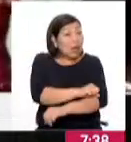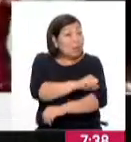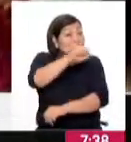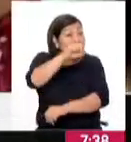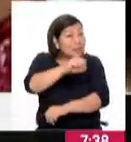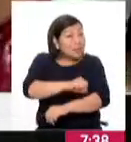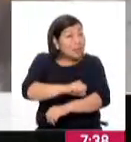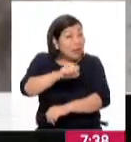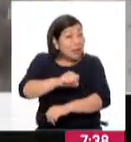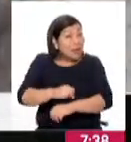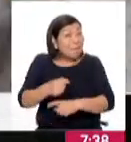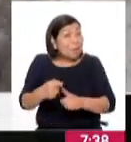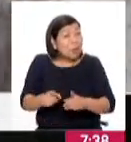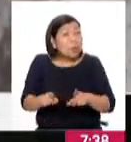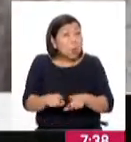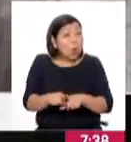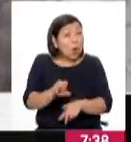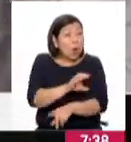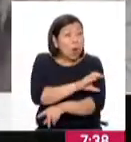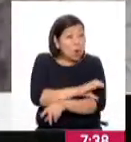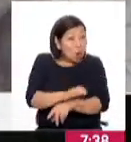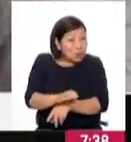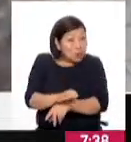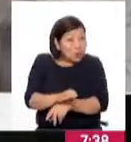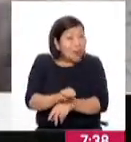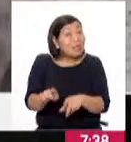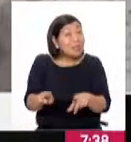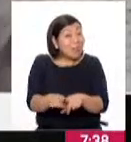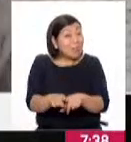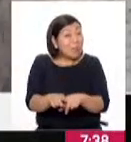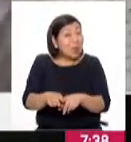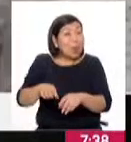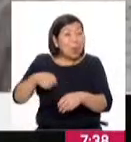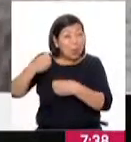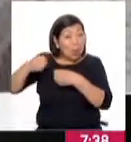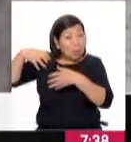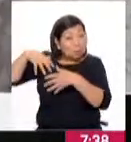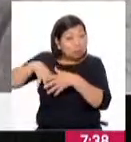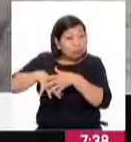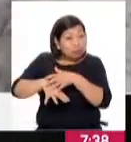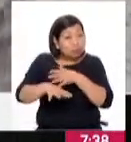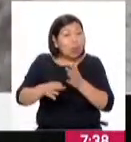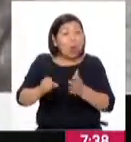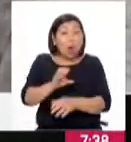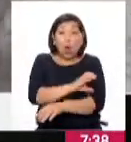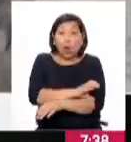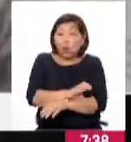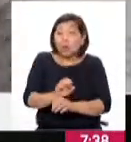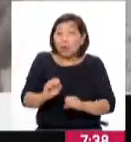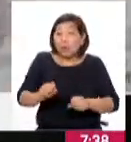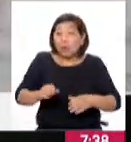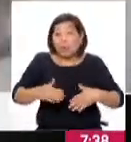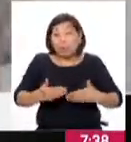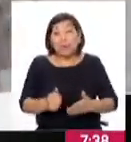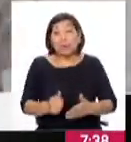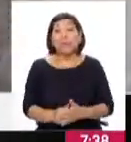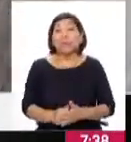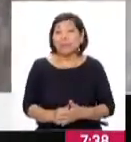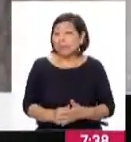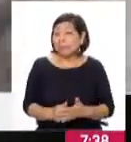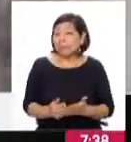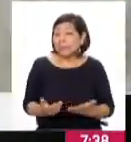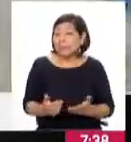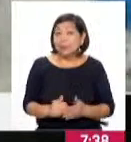tiene consecuencias en la costa y ya de por sí con precipitaciones no en la costa pues puede ser este